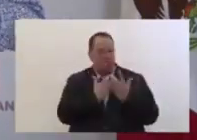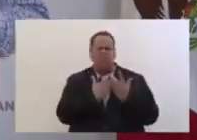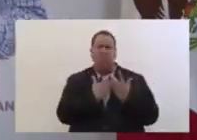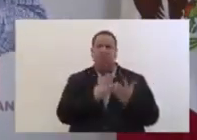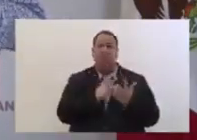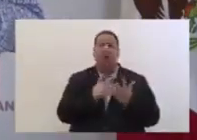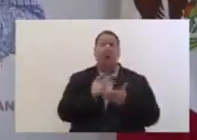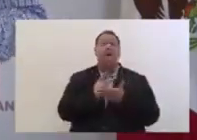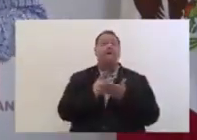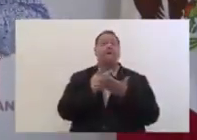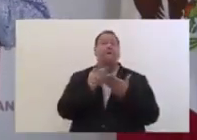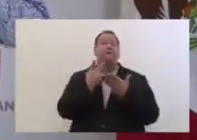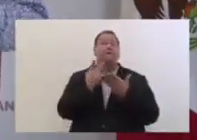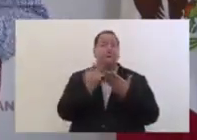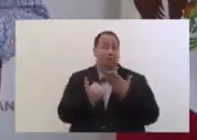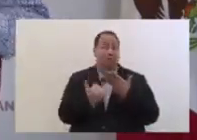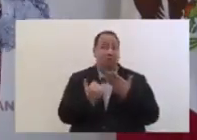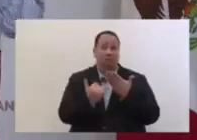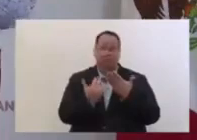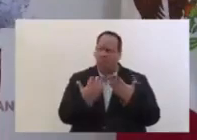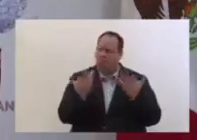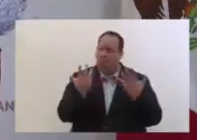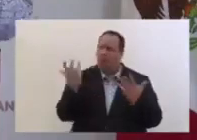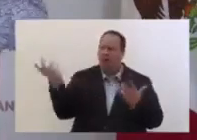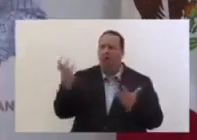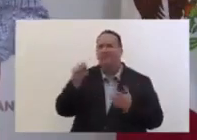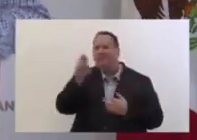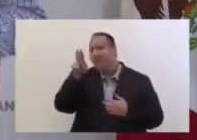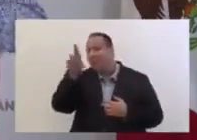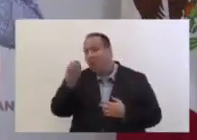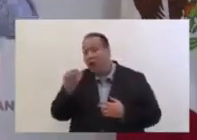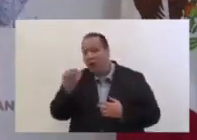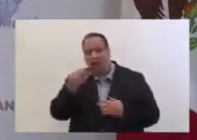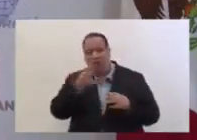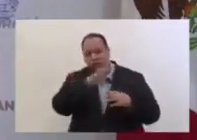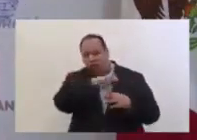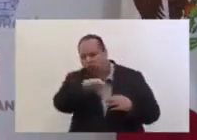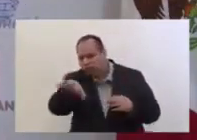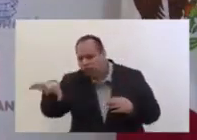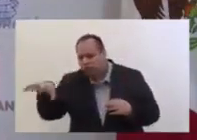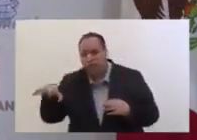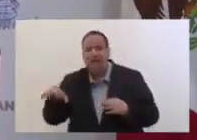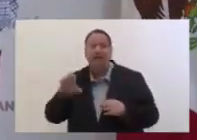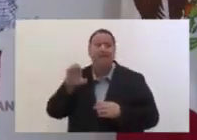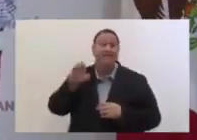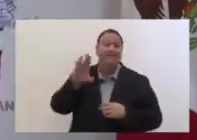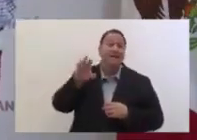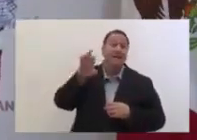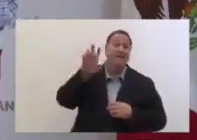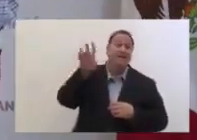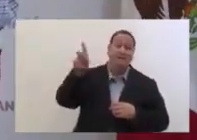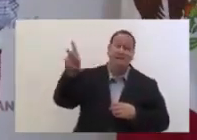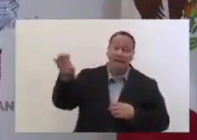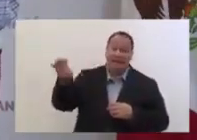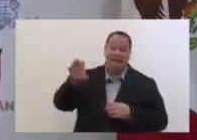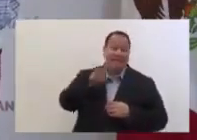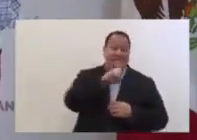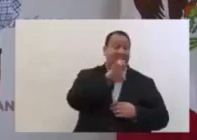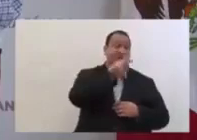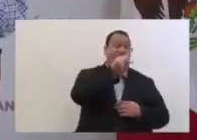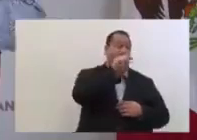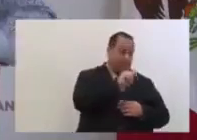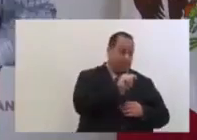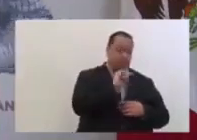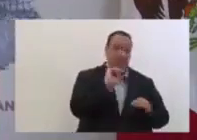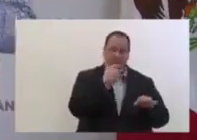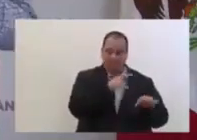programa ambicioso de verificación coordinado por CEPROA con los organismos operadores, tanto CESPE y CESP, aquí en Tijuana y